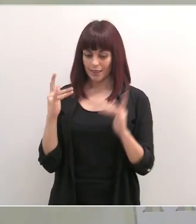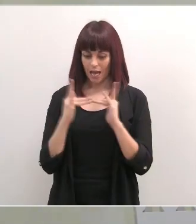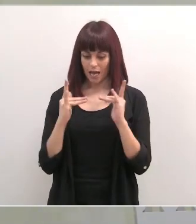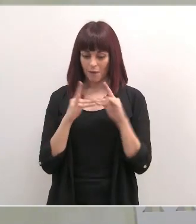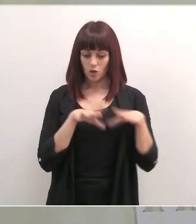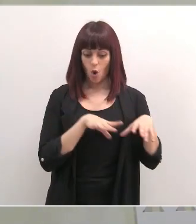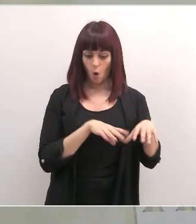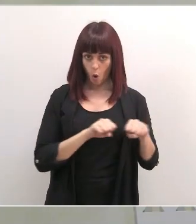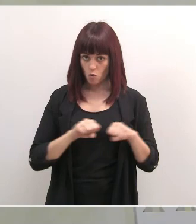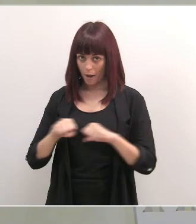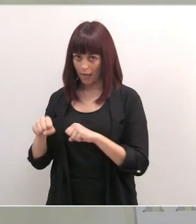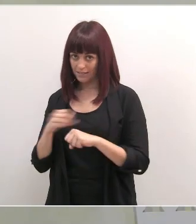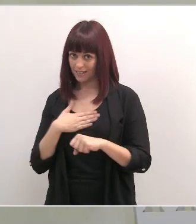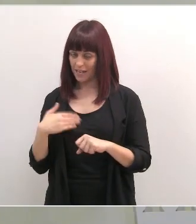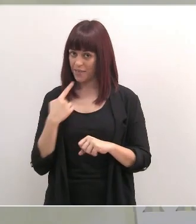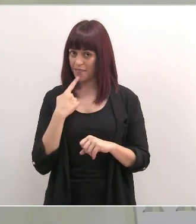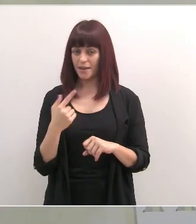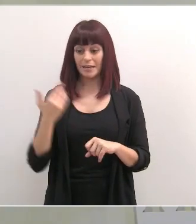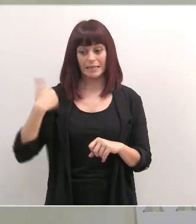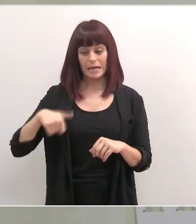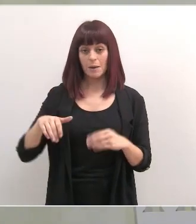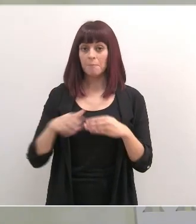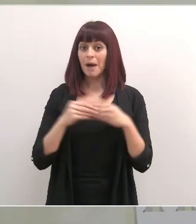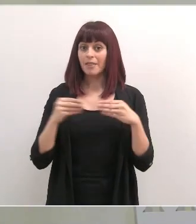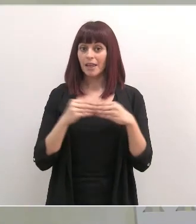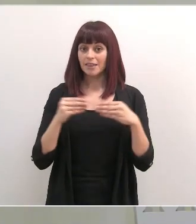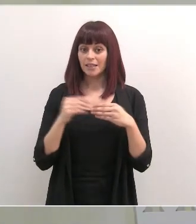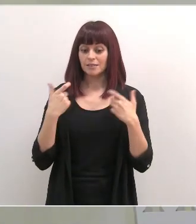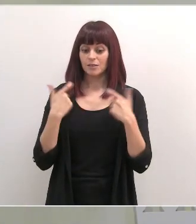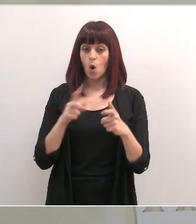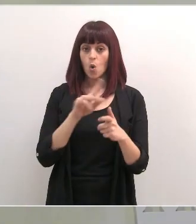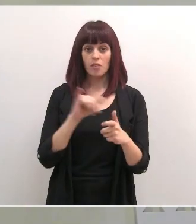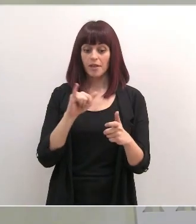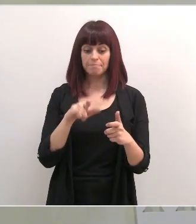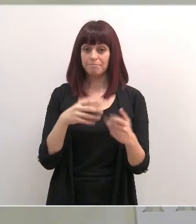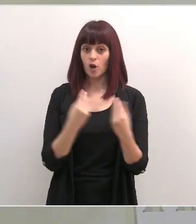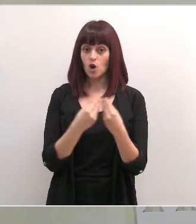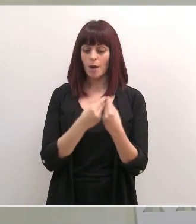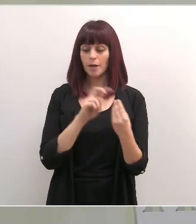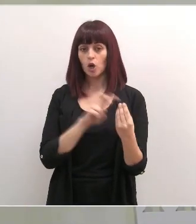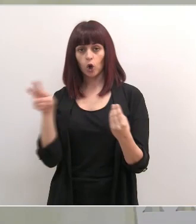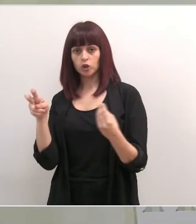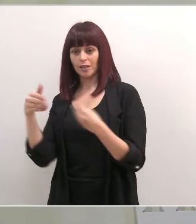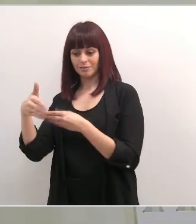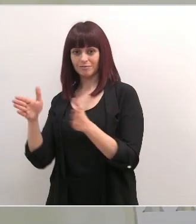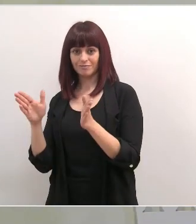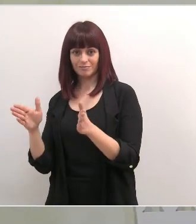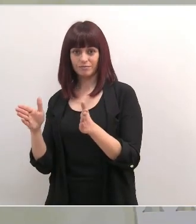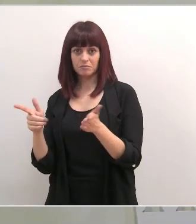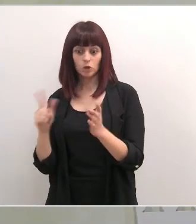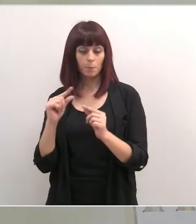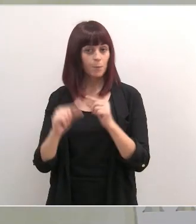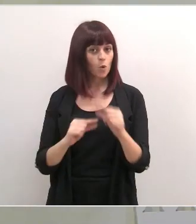que ya estamos ocupando pacientes de intensivos fuera de las unidades habituales. Ahora, esto es